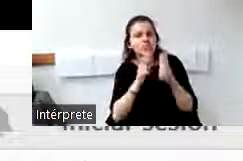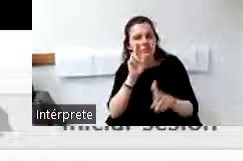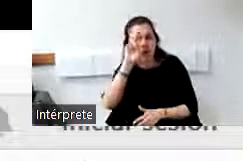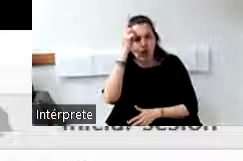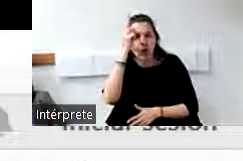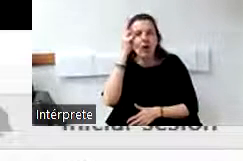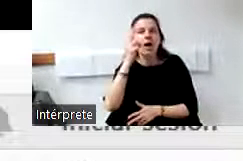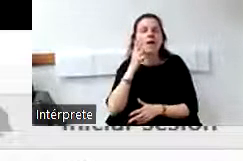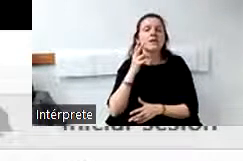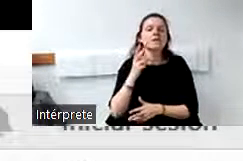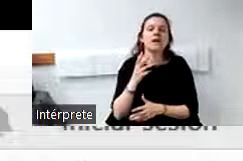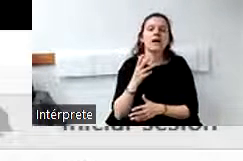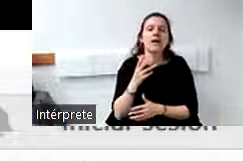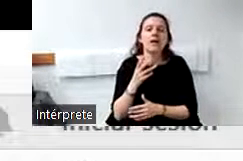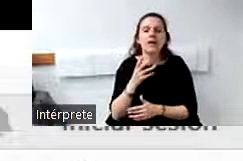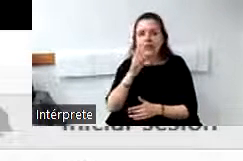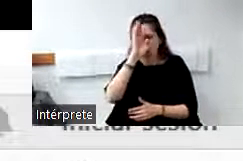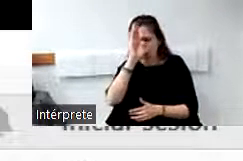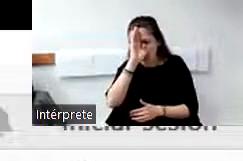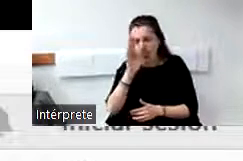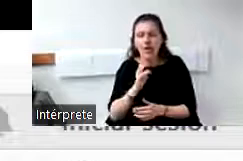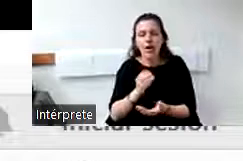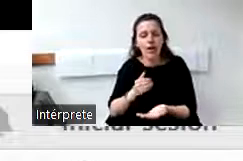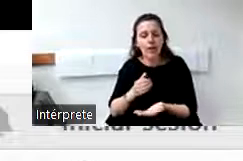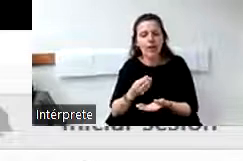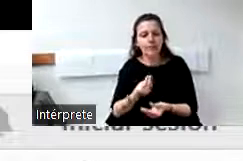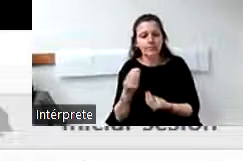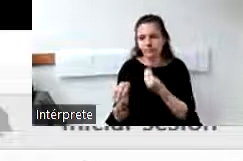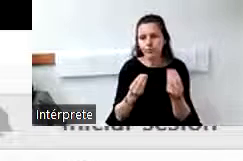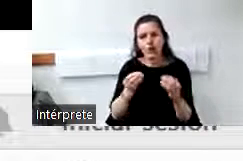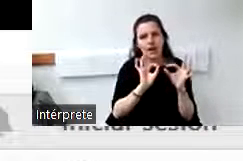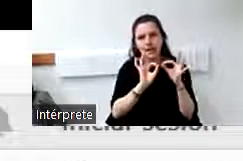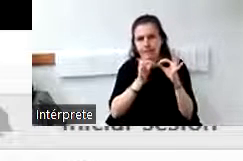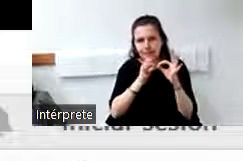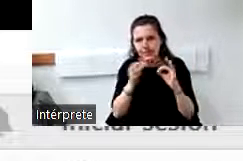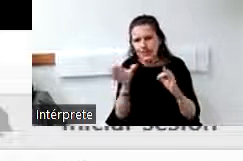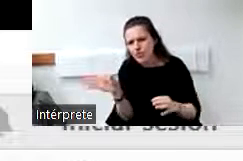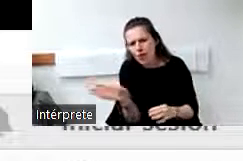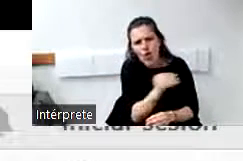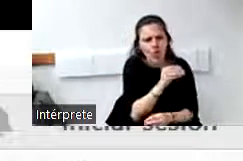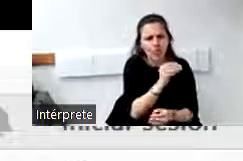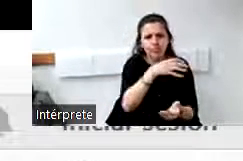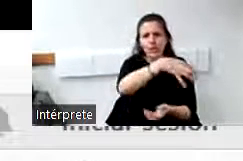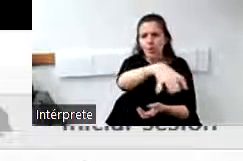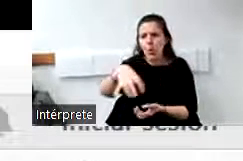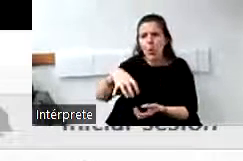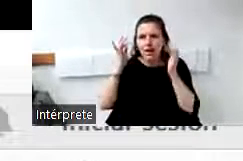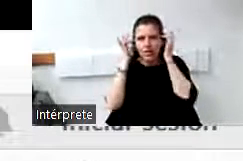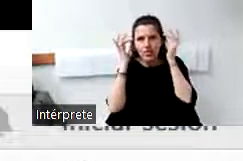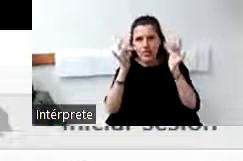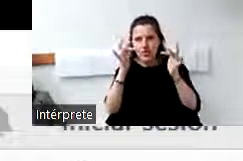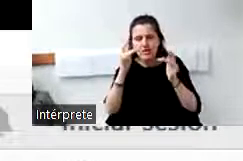hay que tener lenguas intérpretes en todas las instituciones, Algo que es muy caro, algo que